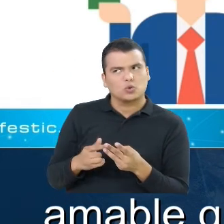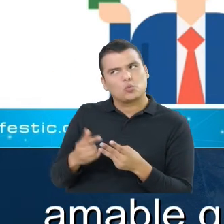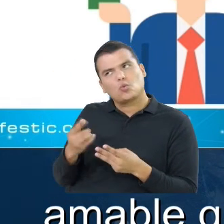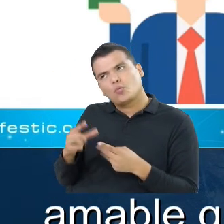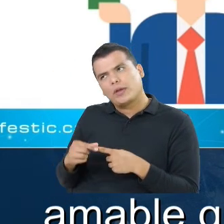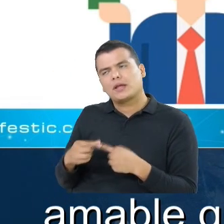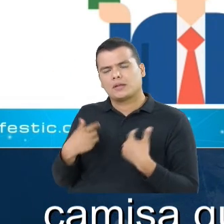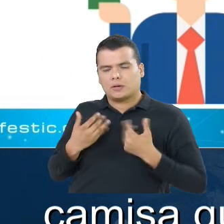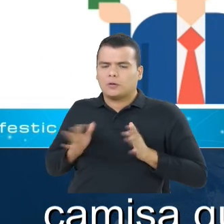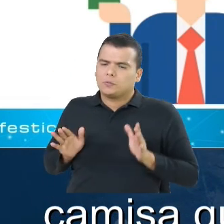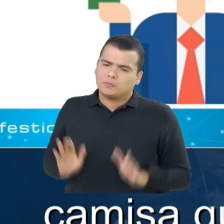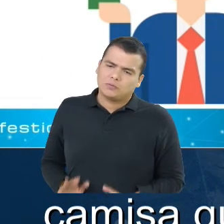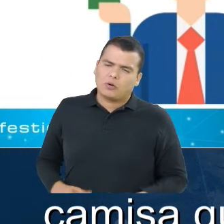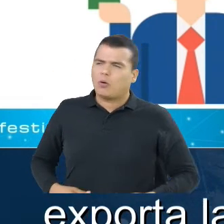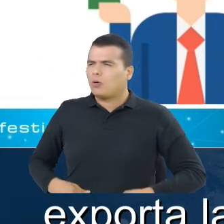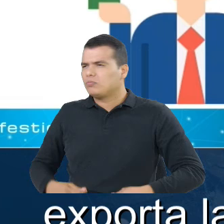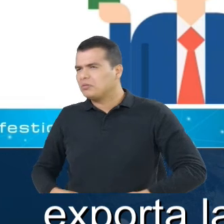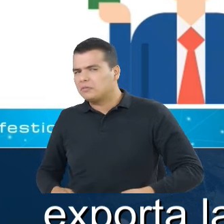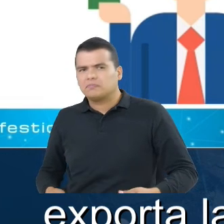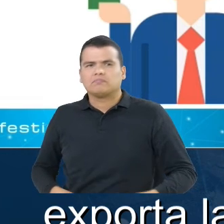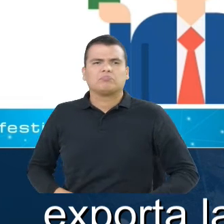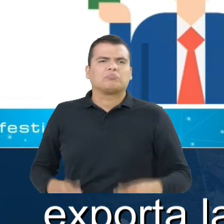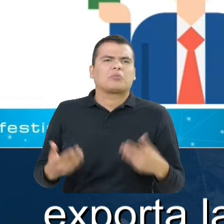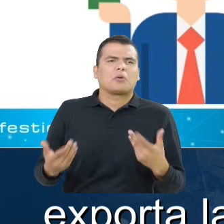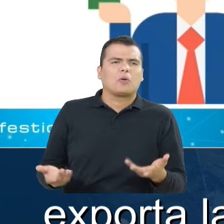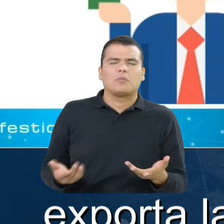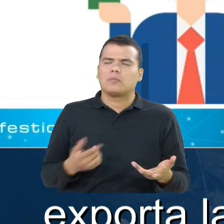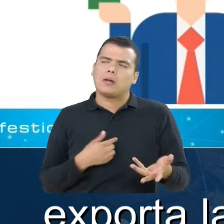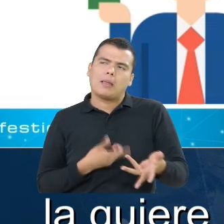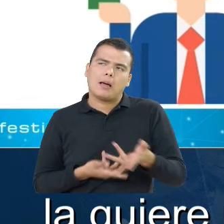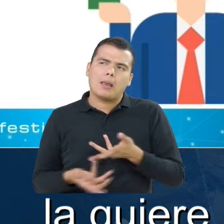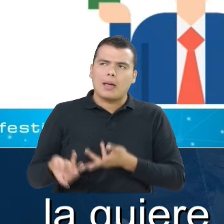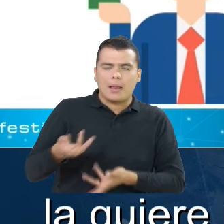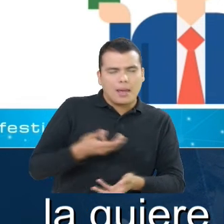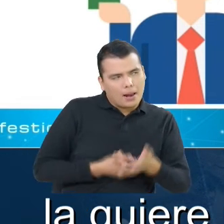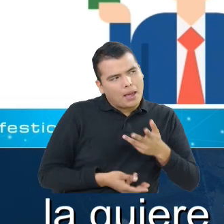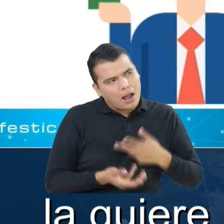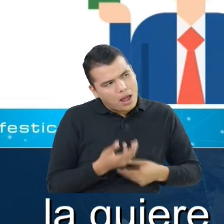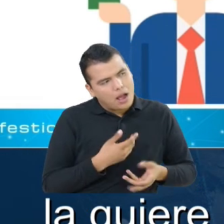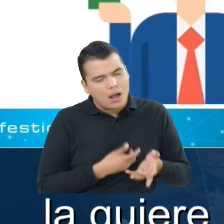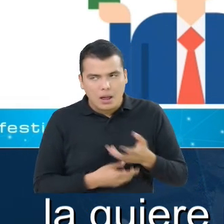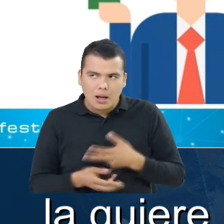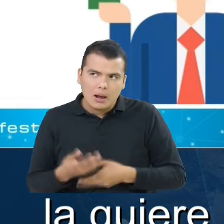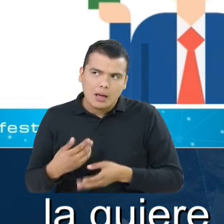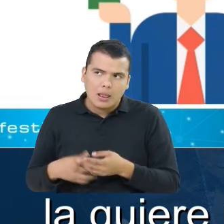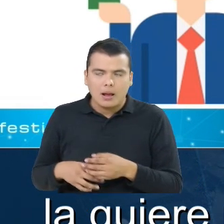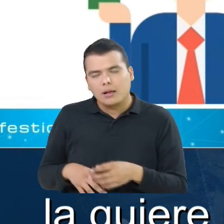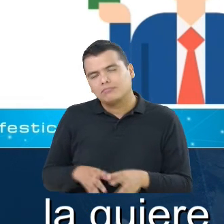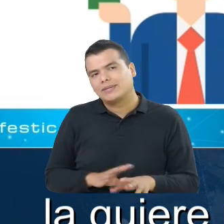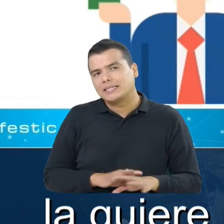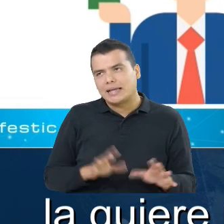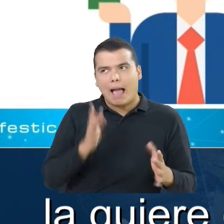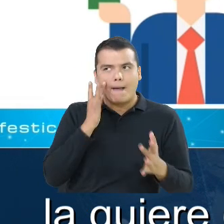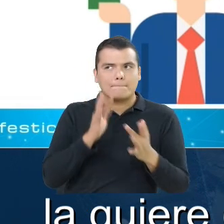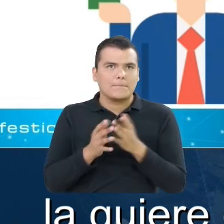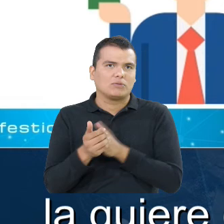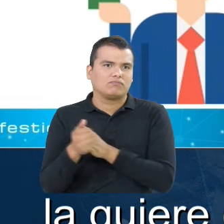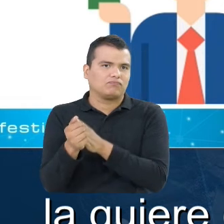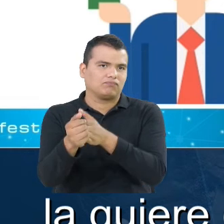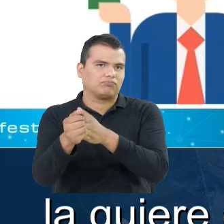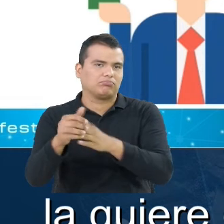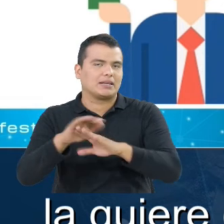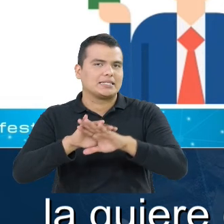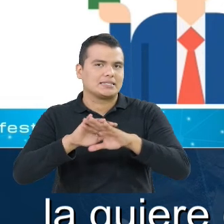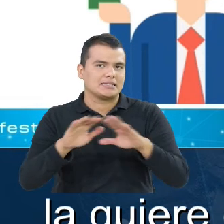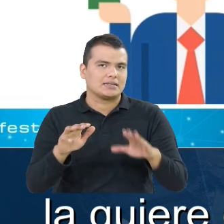quiere pegada, la quiere suelta, ¿cómo la quiere? Ella me comienza a guiar y me comienza a decir cuál es la mejor opción de acuerdo a lo que yo necesito.